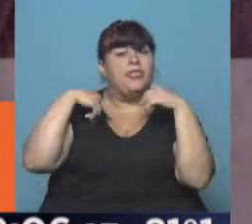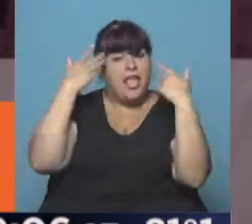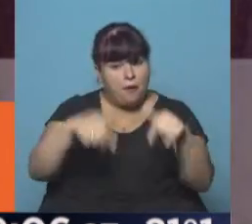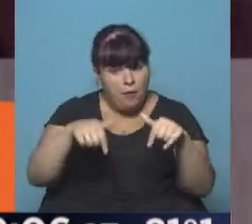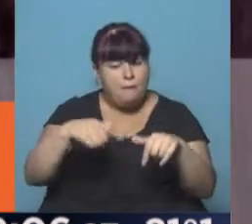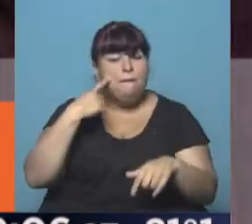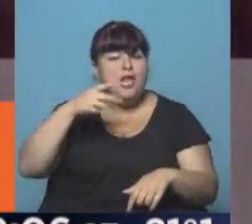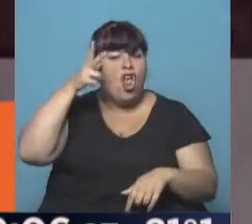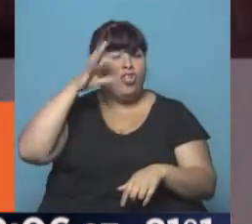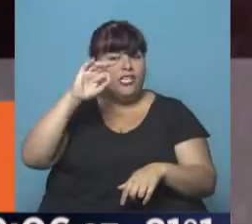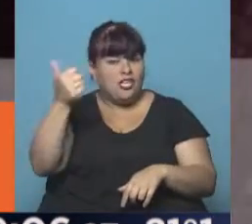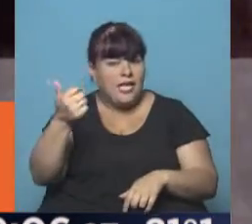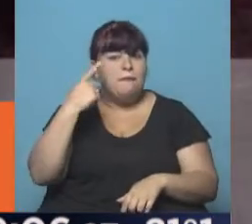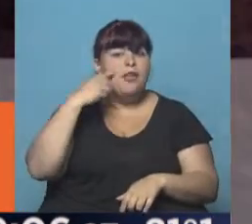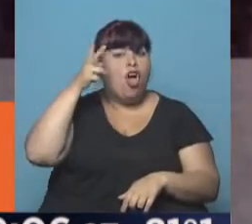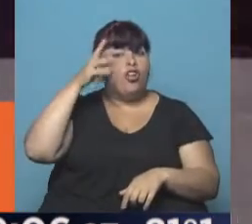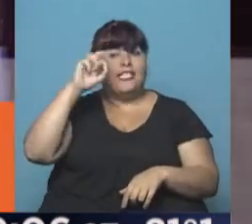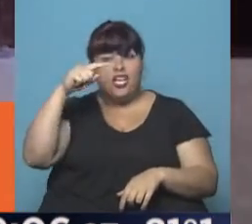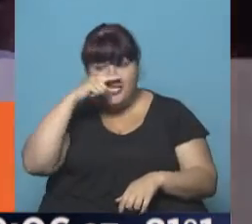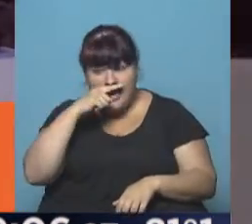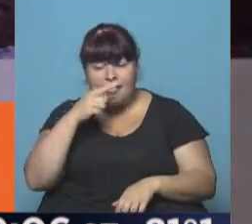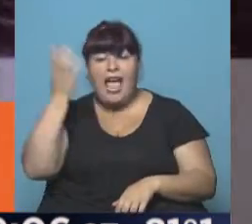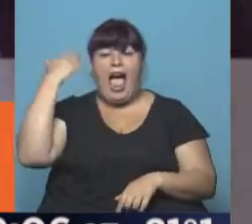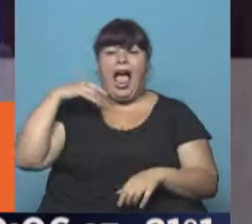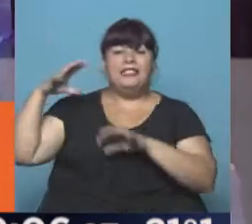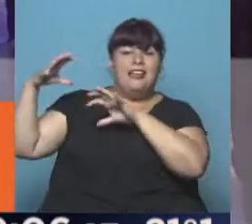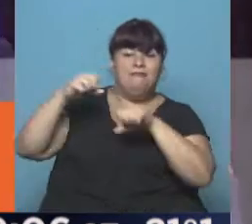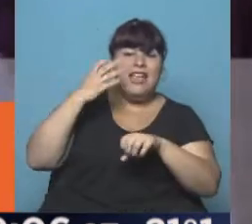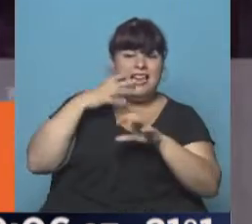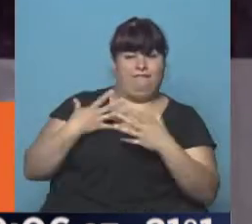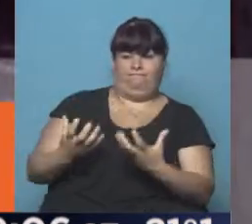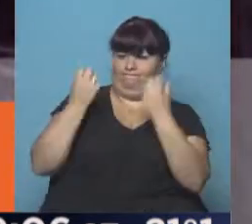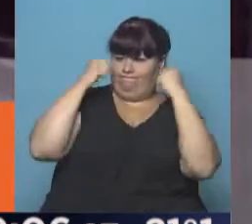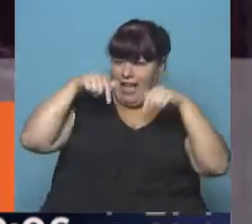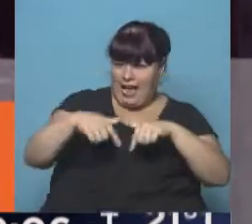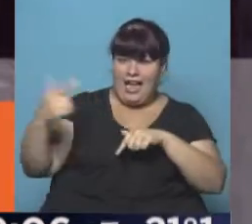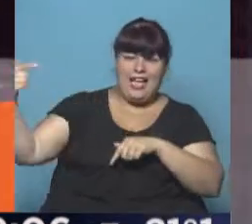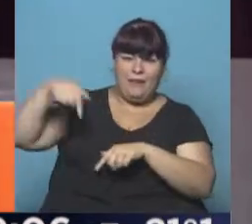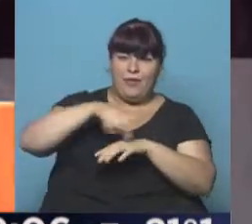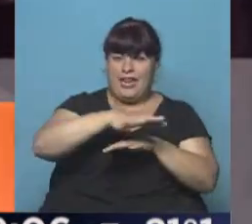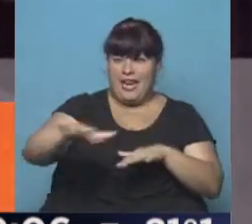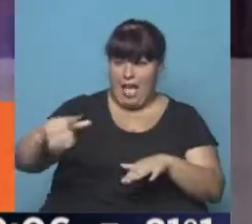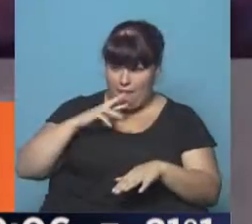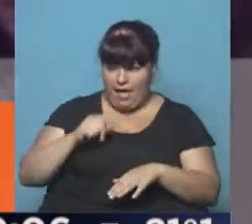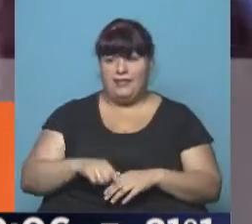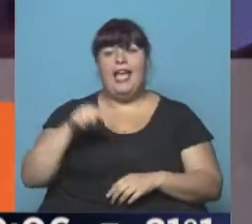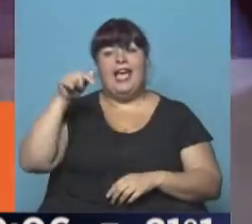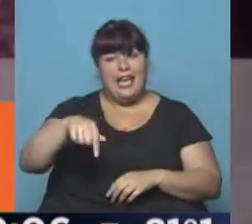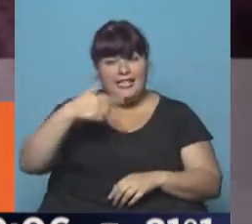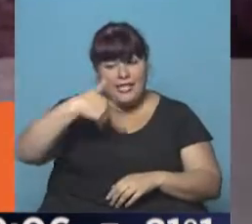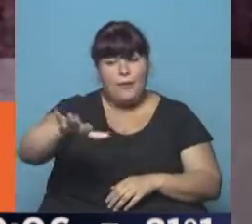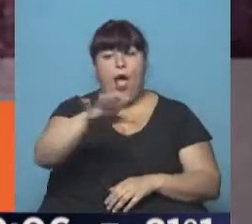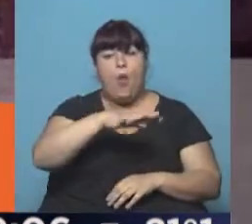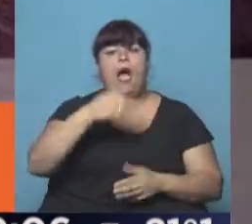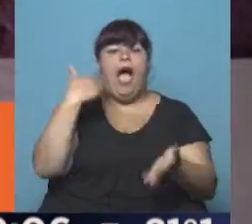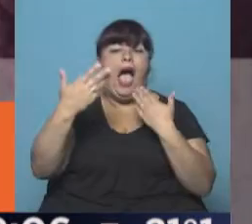en 1806 y 1807, se resistía al invasor inglés cuando llegaba a estas costas del Río de la Plata. Este va a ser el marco